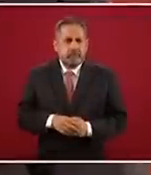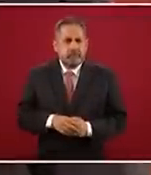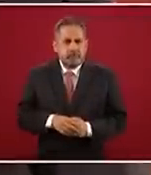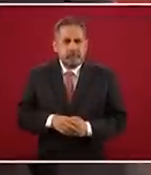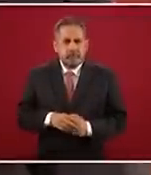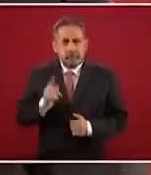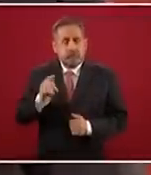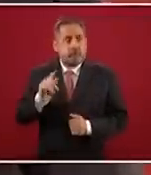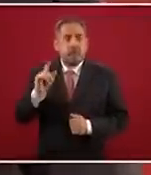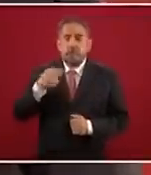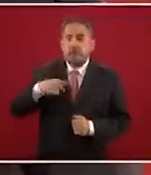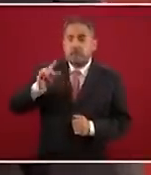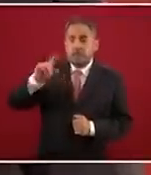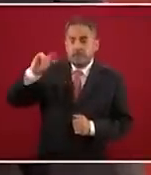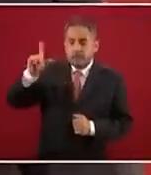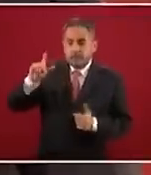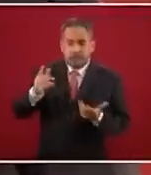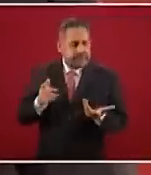se mete un funcionario,